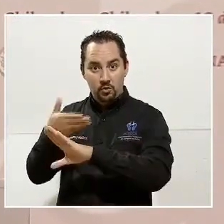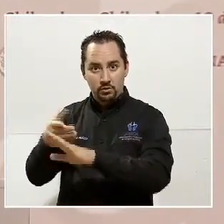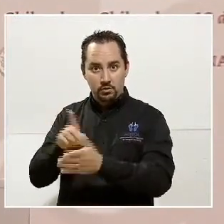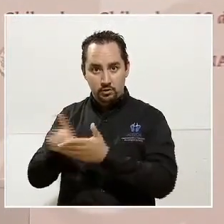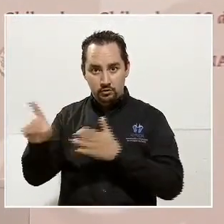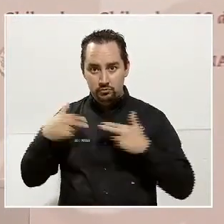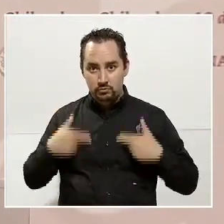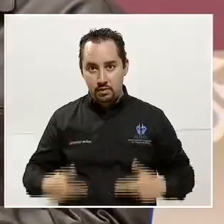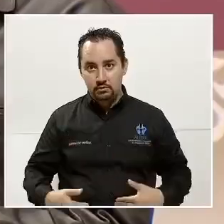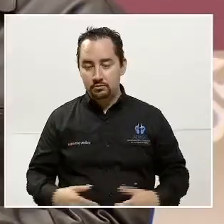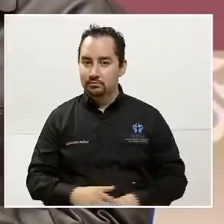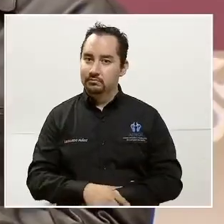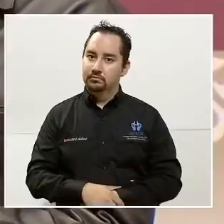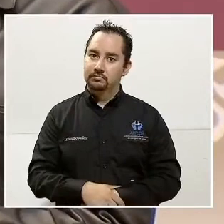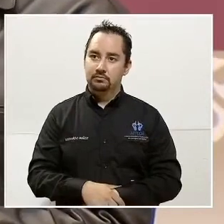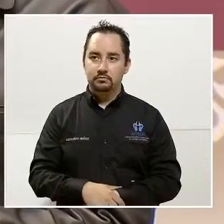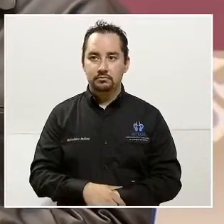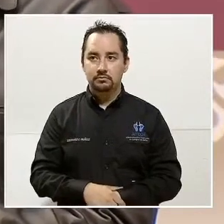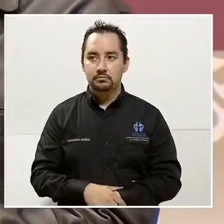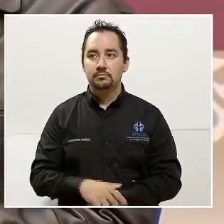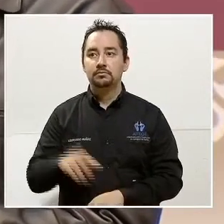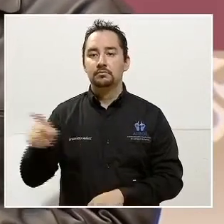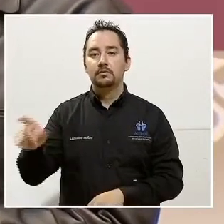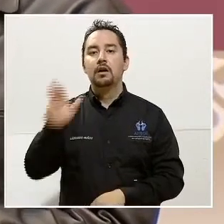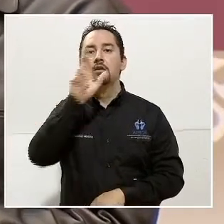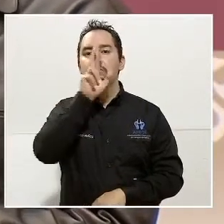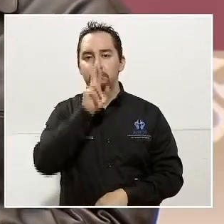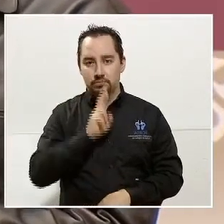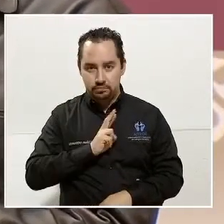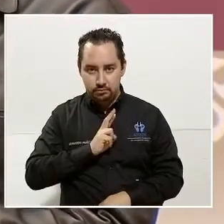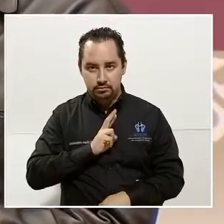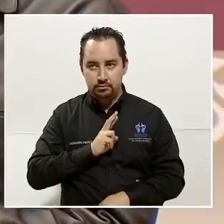humanos. Y ya me contestó